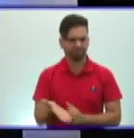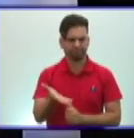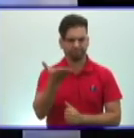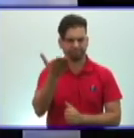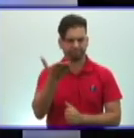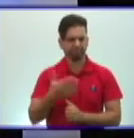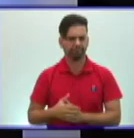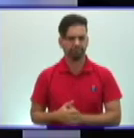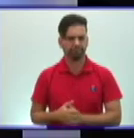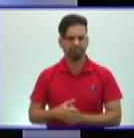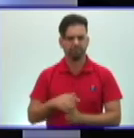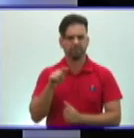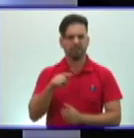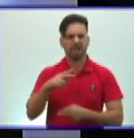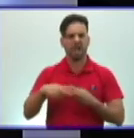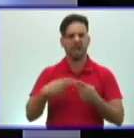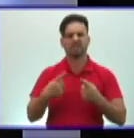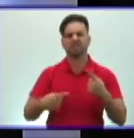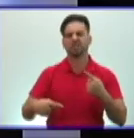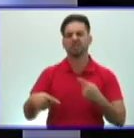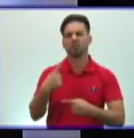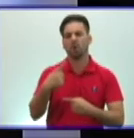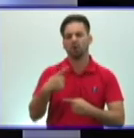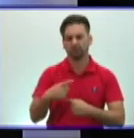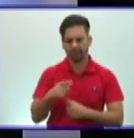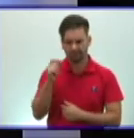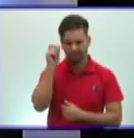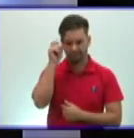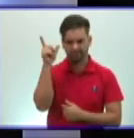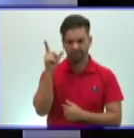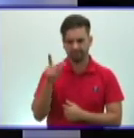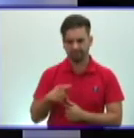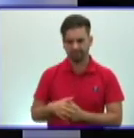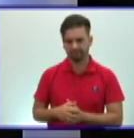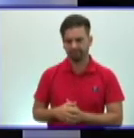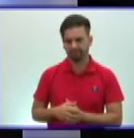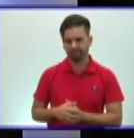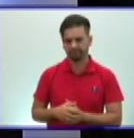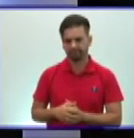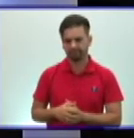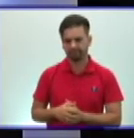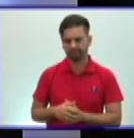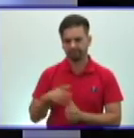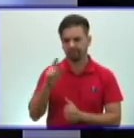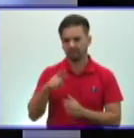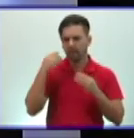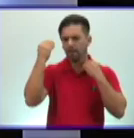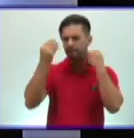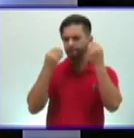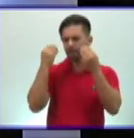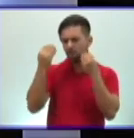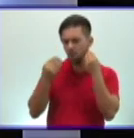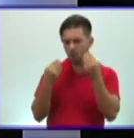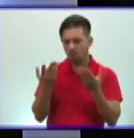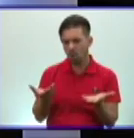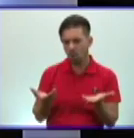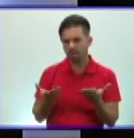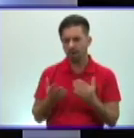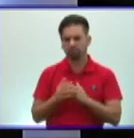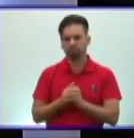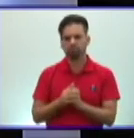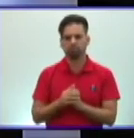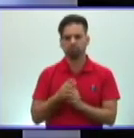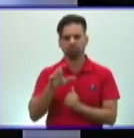mercancía, asumen posiciones idealistas. Y aquellos que se preocupan por esos niveles de consumo y sencillamente